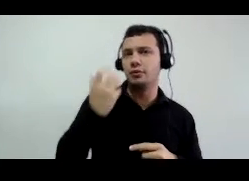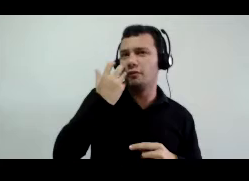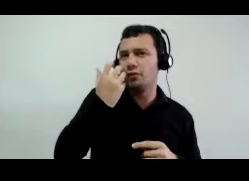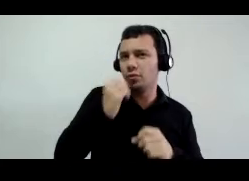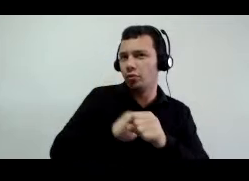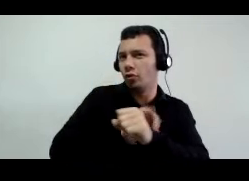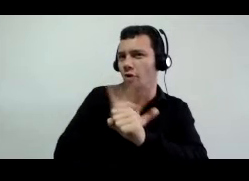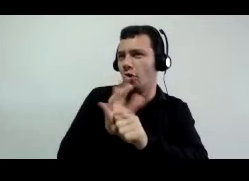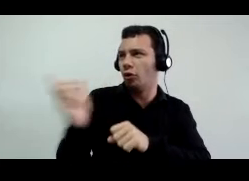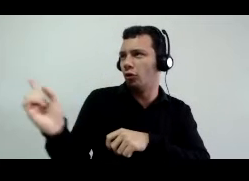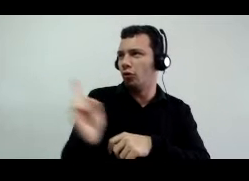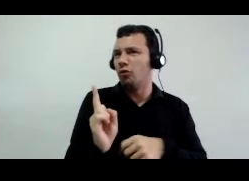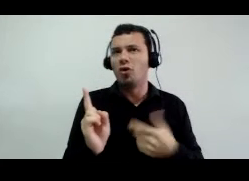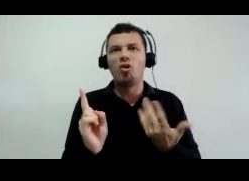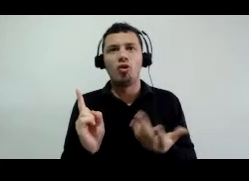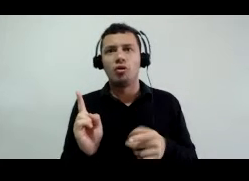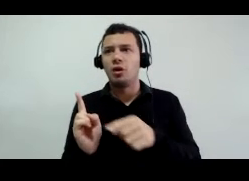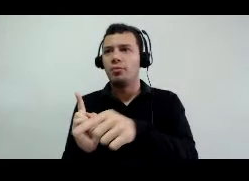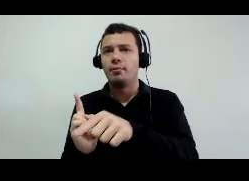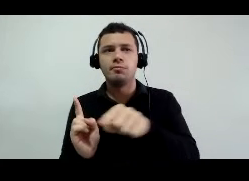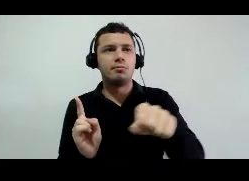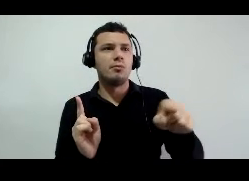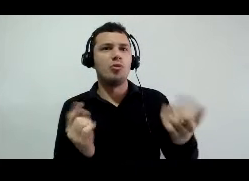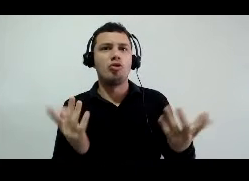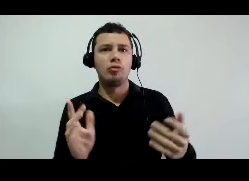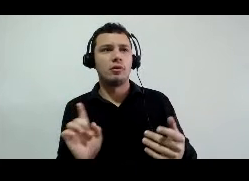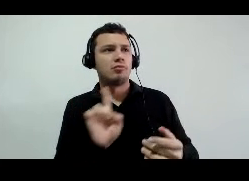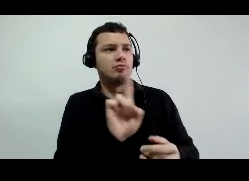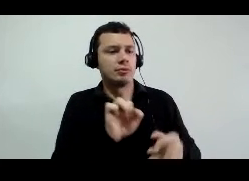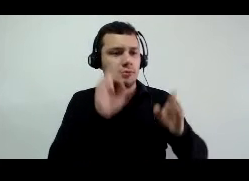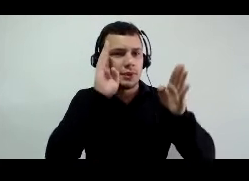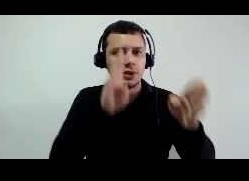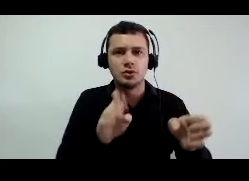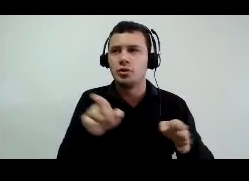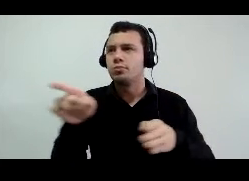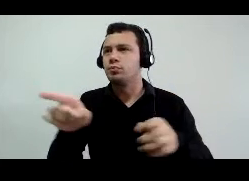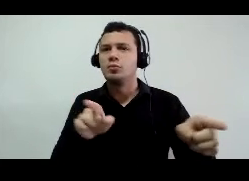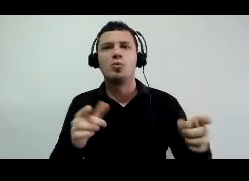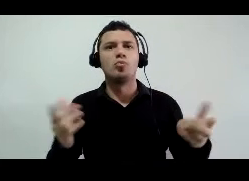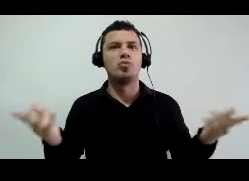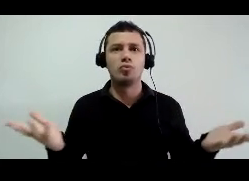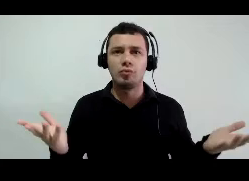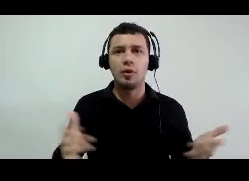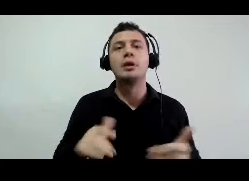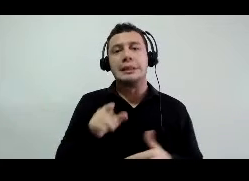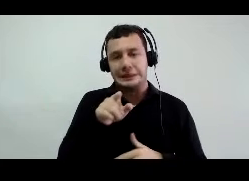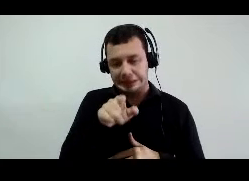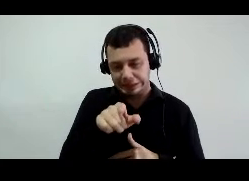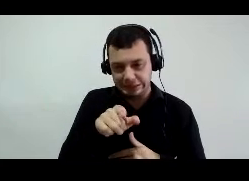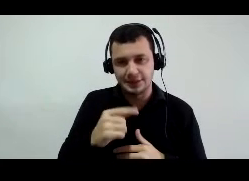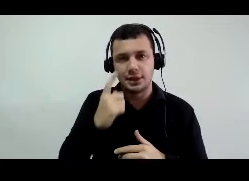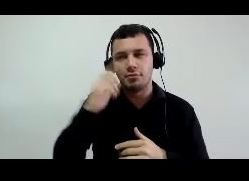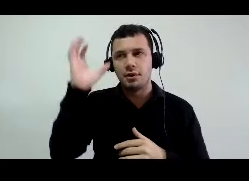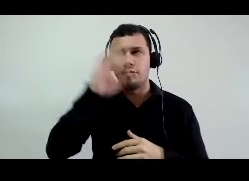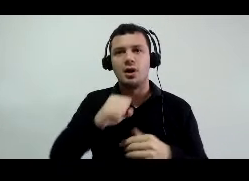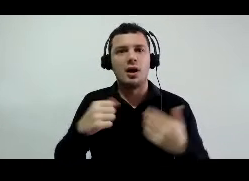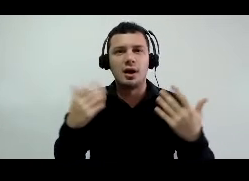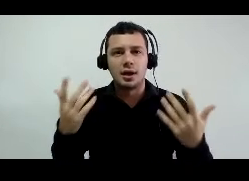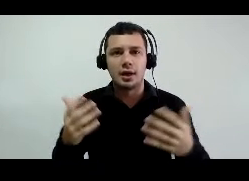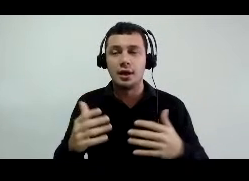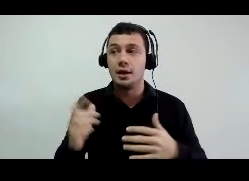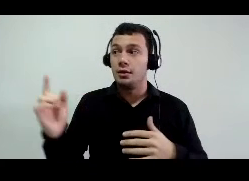¿Cuál es esa área donde yo voy a atender a esos pacientes? Inmediatamente luego se detecta ese